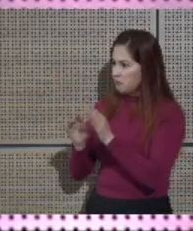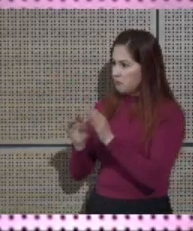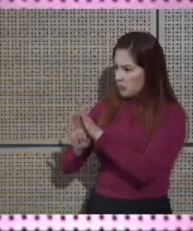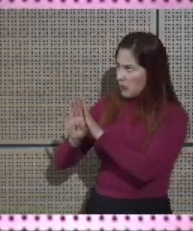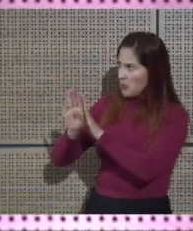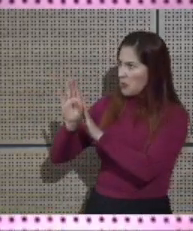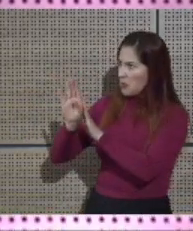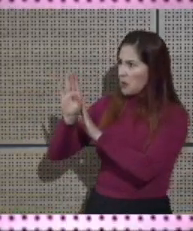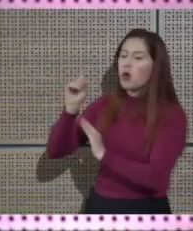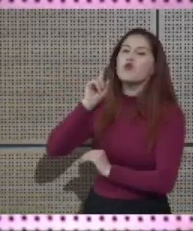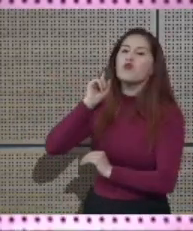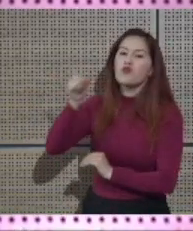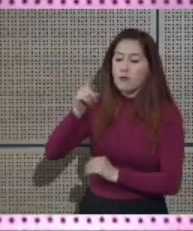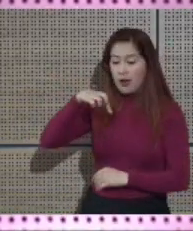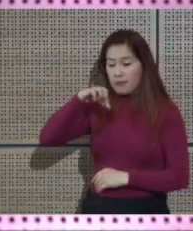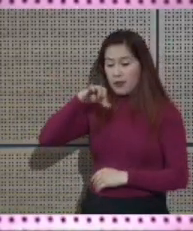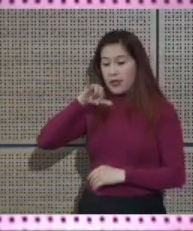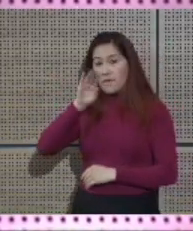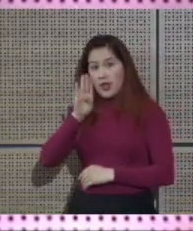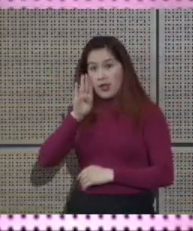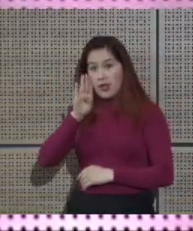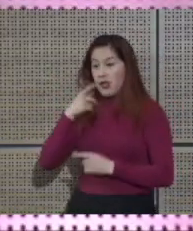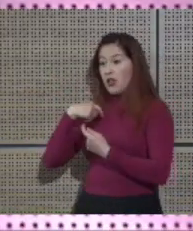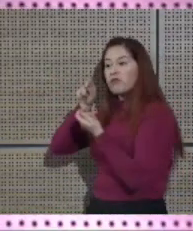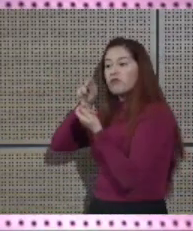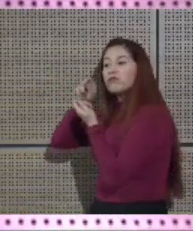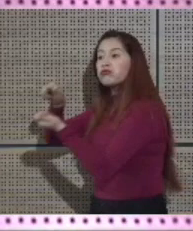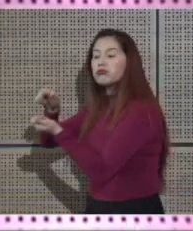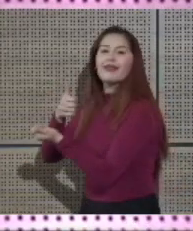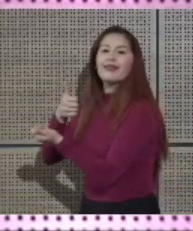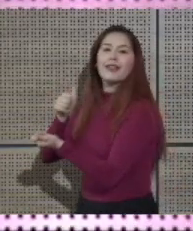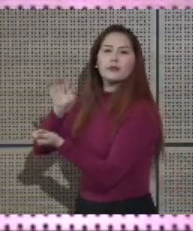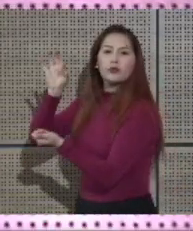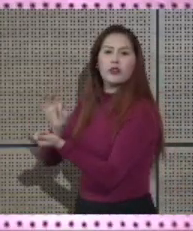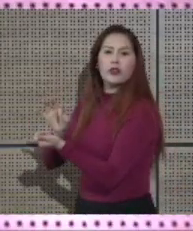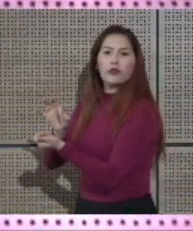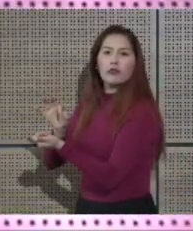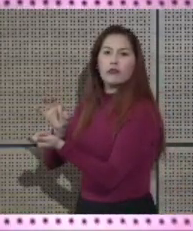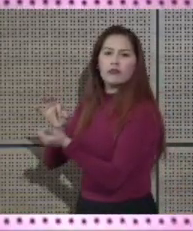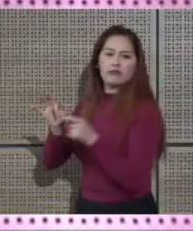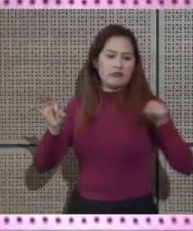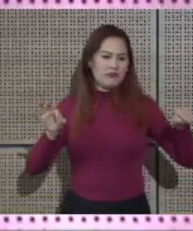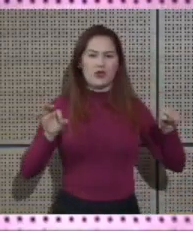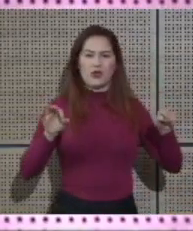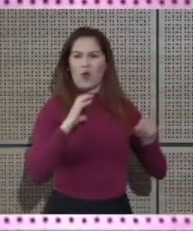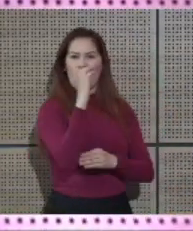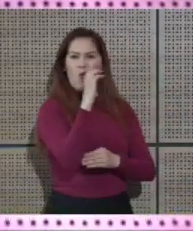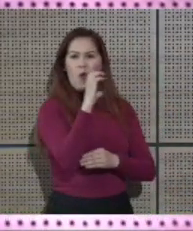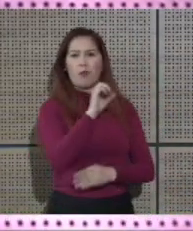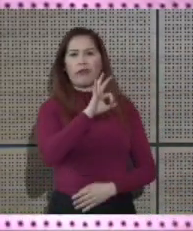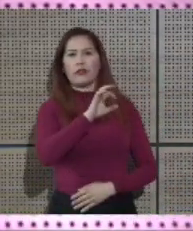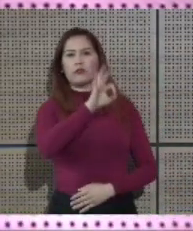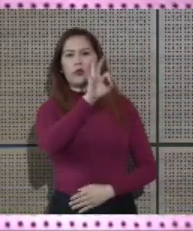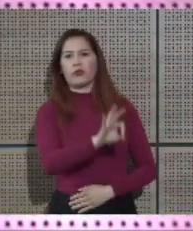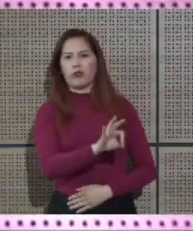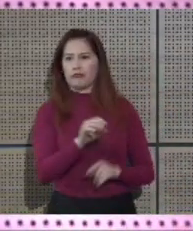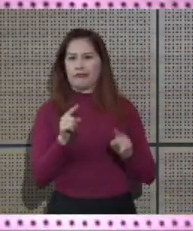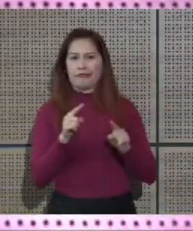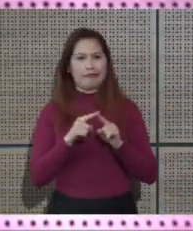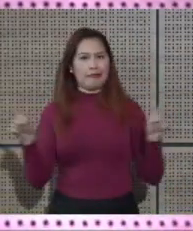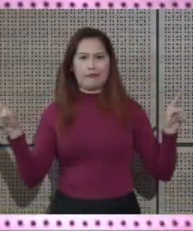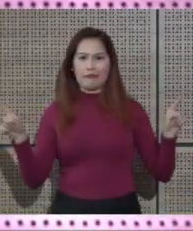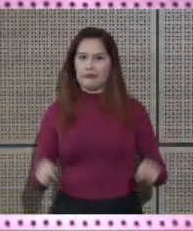Esta es la gran oportunidad de la que estábamos hablando en la presentación. La inmensa mayoría de nuestros países, si